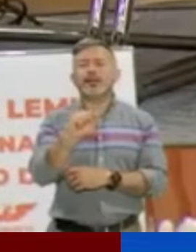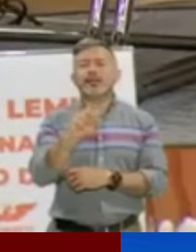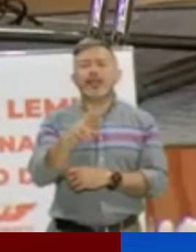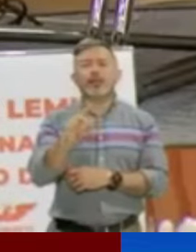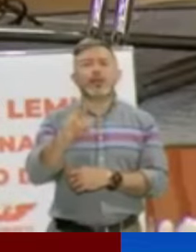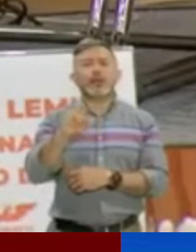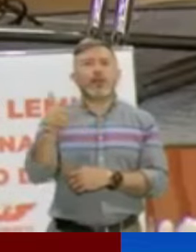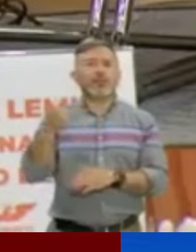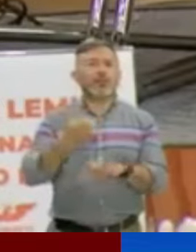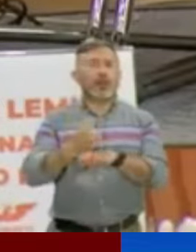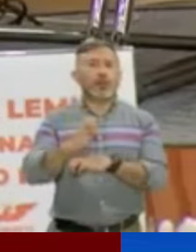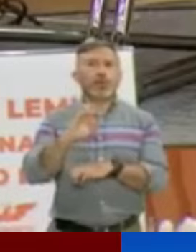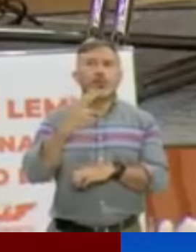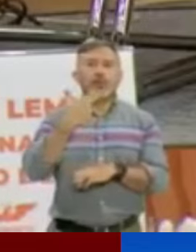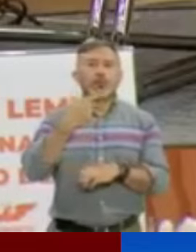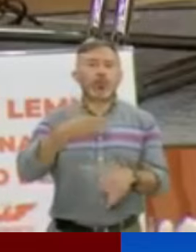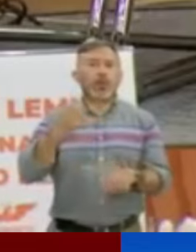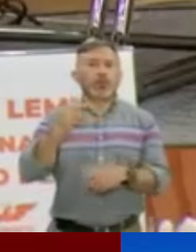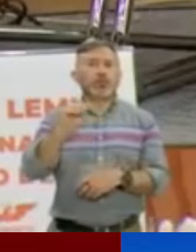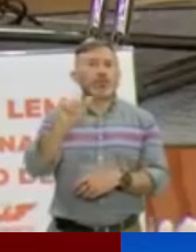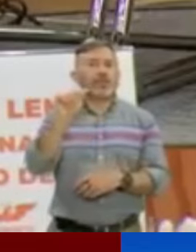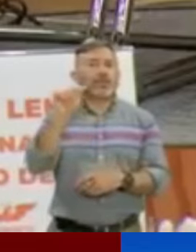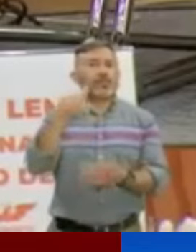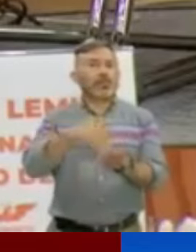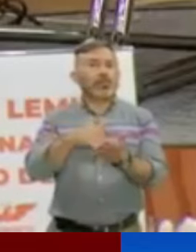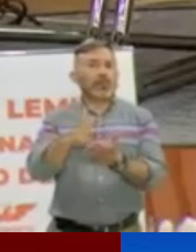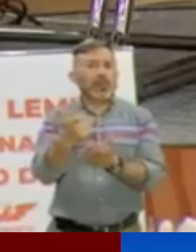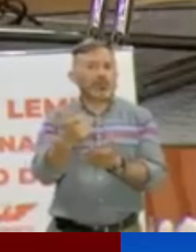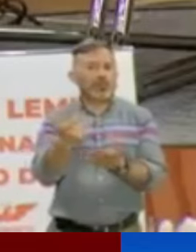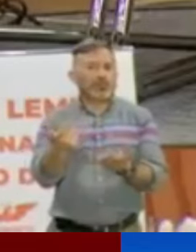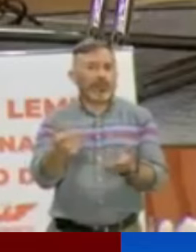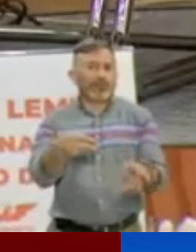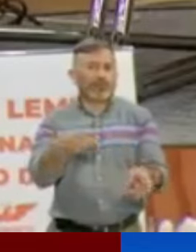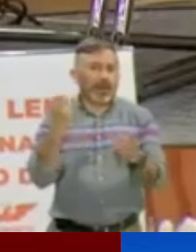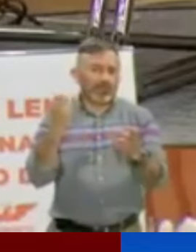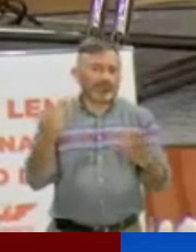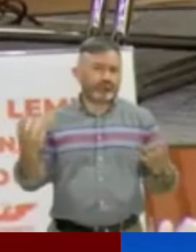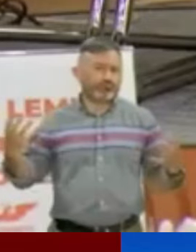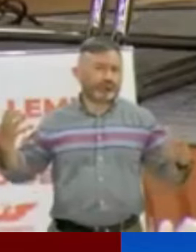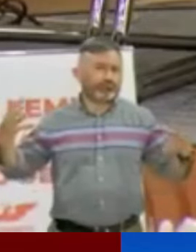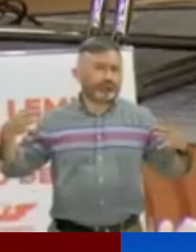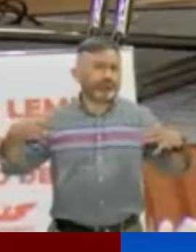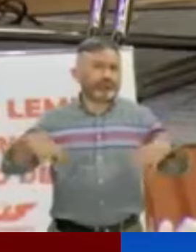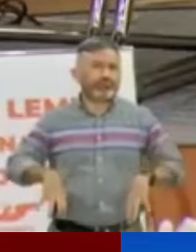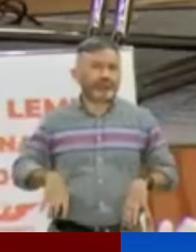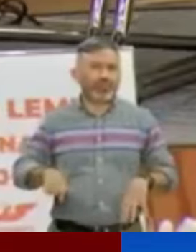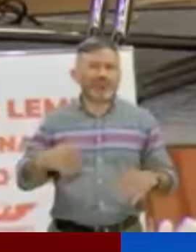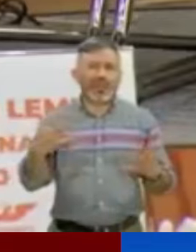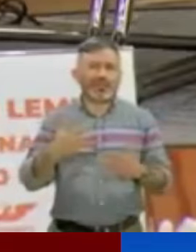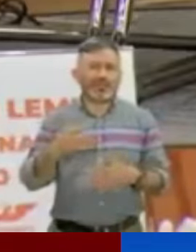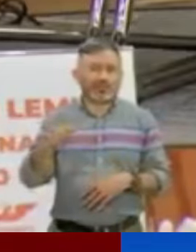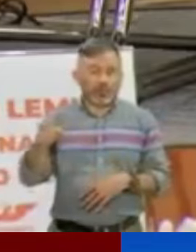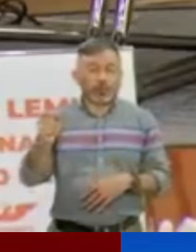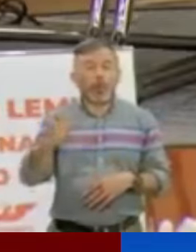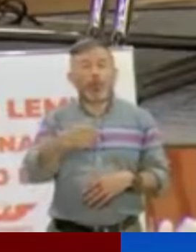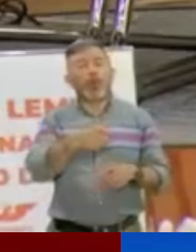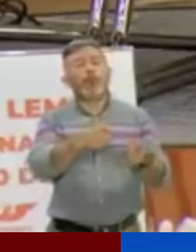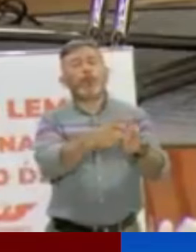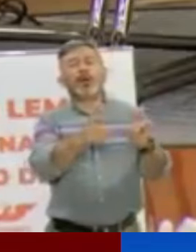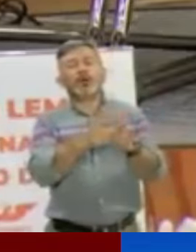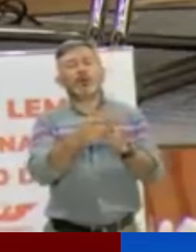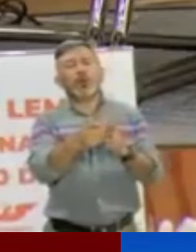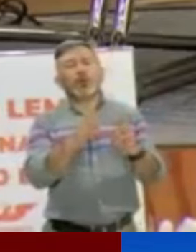estado, más de 96 millones de pesos, imagínense, de fraude que cometió ese gobernador. Es un partido de delincuentes y un partido